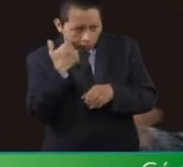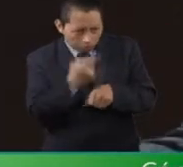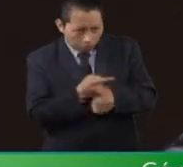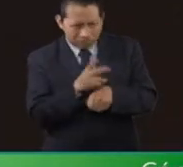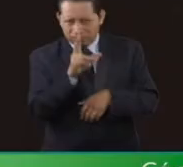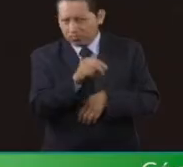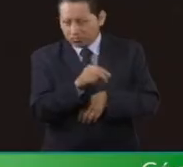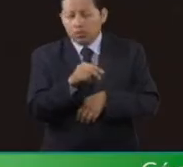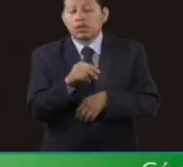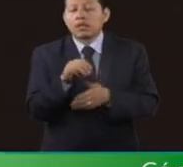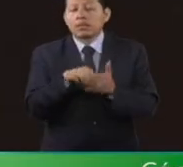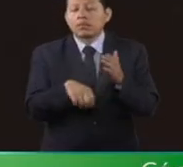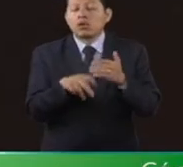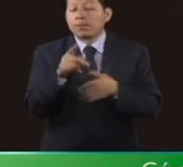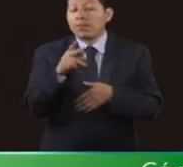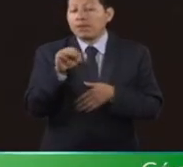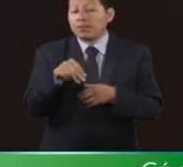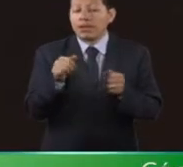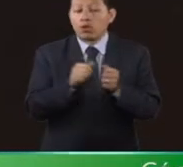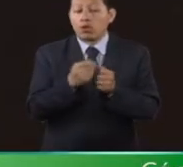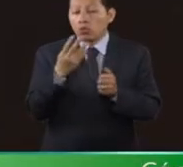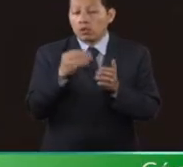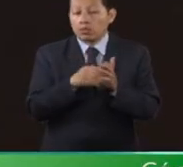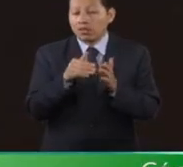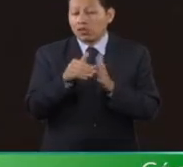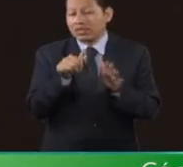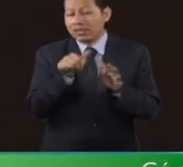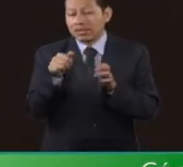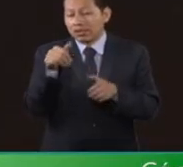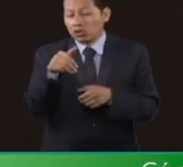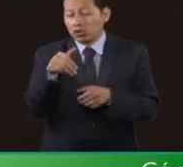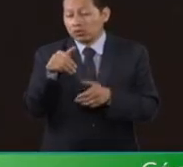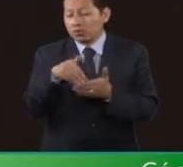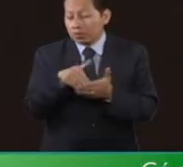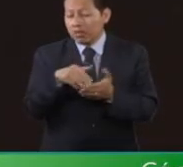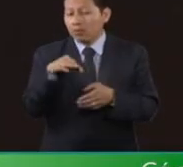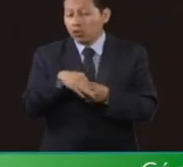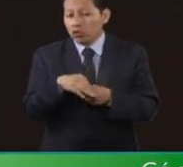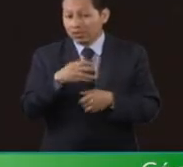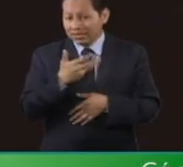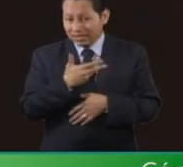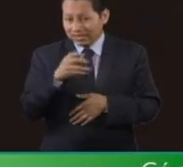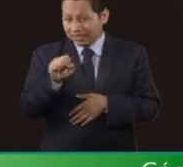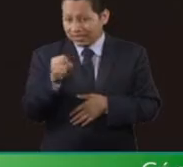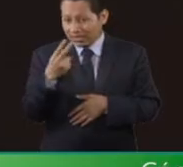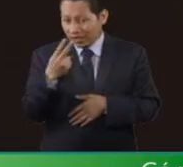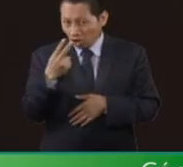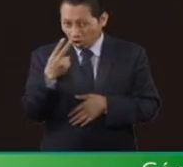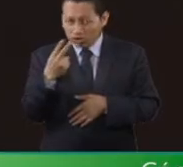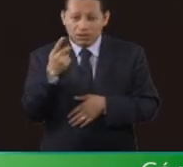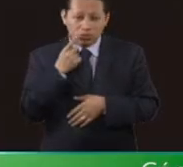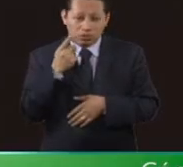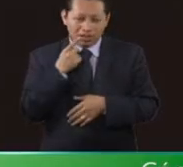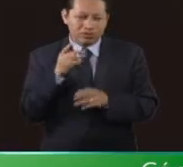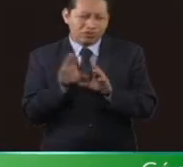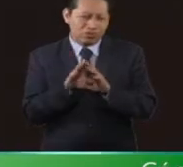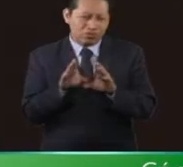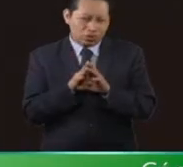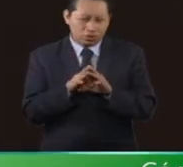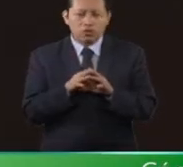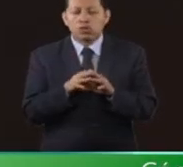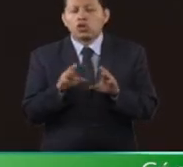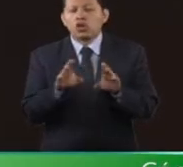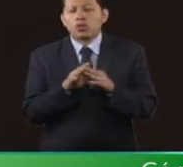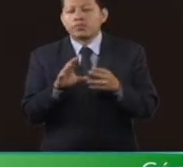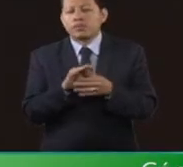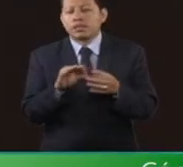¿Cómo se explican que el Verde, con 4,600,000 votos, tienen 62 legisladores, señores? ¿Cómo se explican